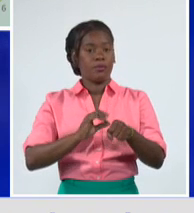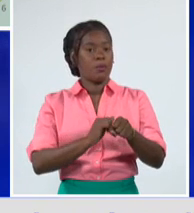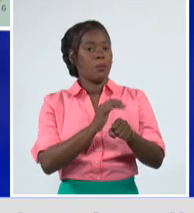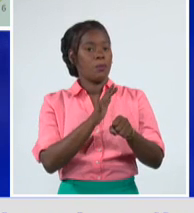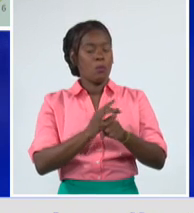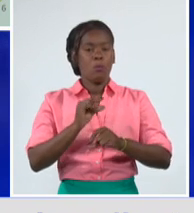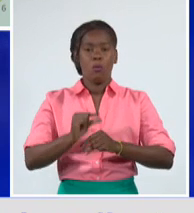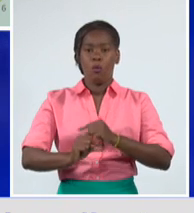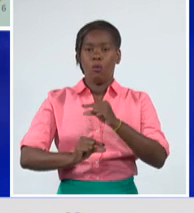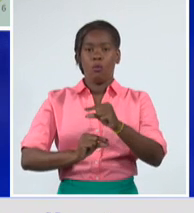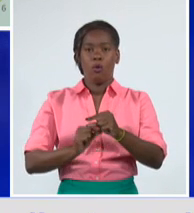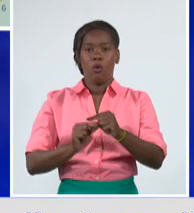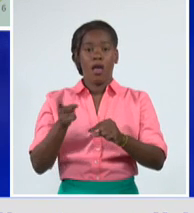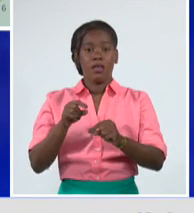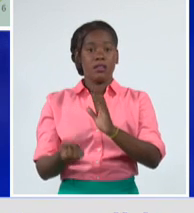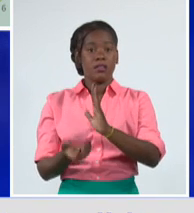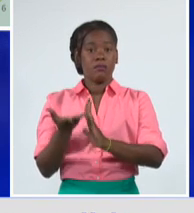1.495 casos ayer,